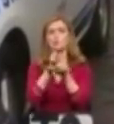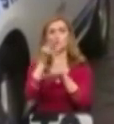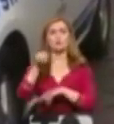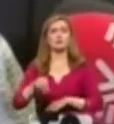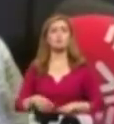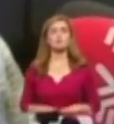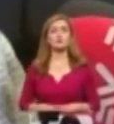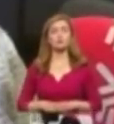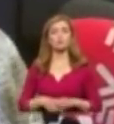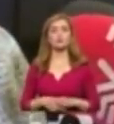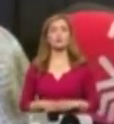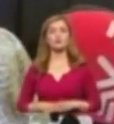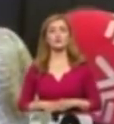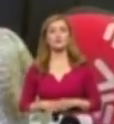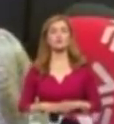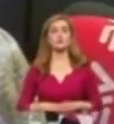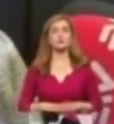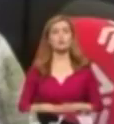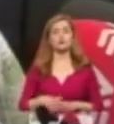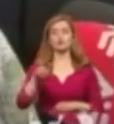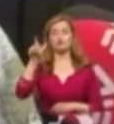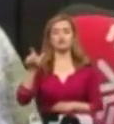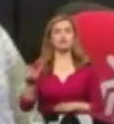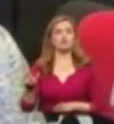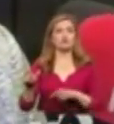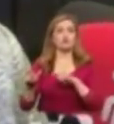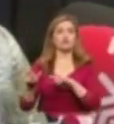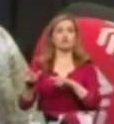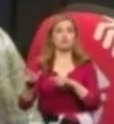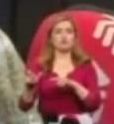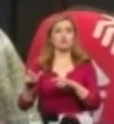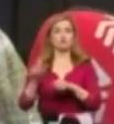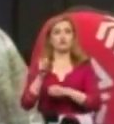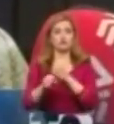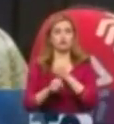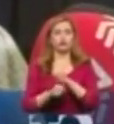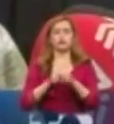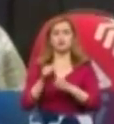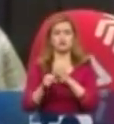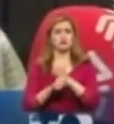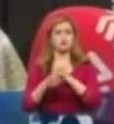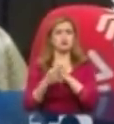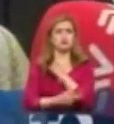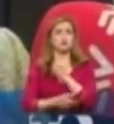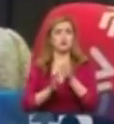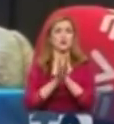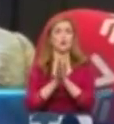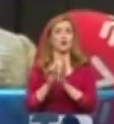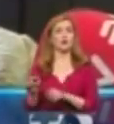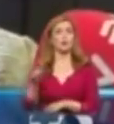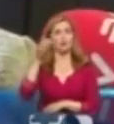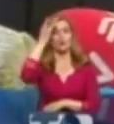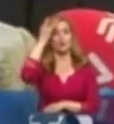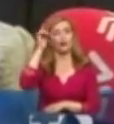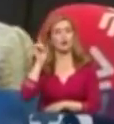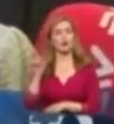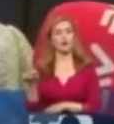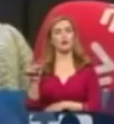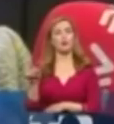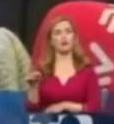al caso. Pues es una persona que ha actuado durante mucho tiempo en la impunidad debido a que pertenece a sectores